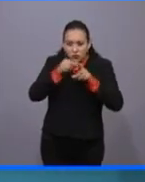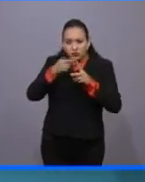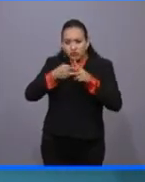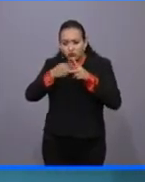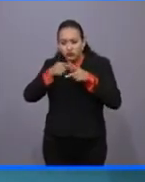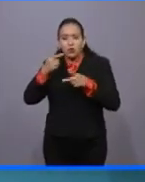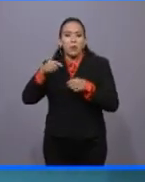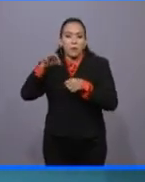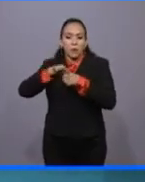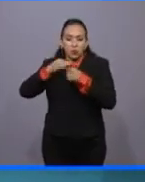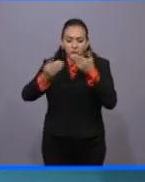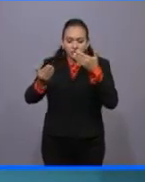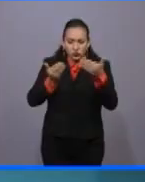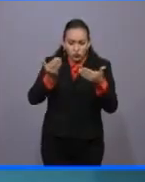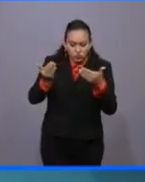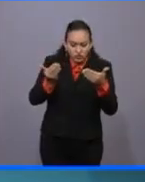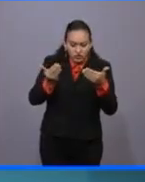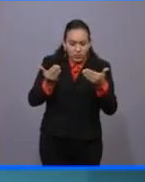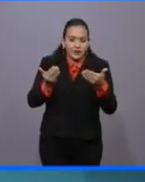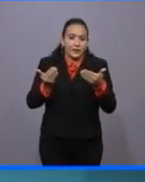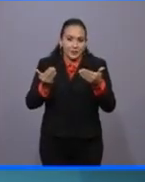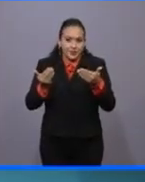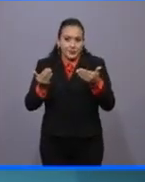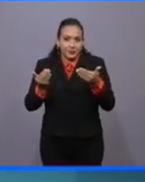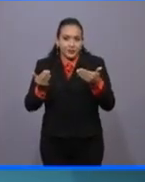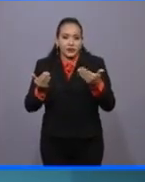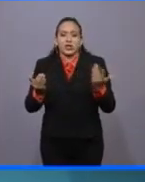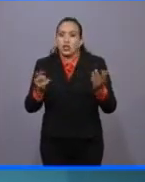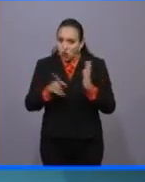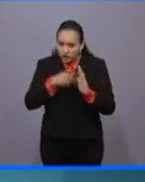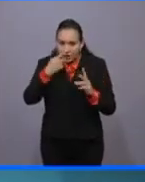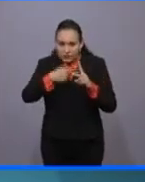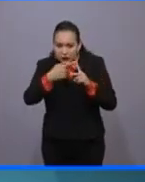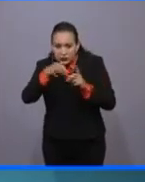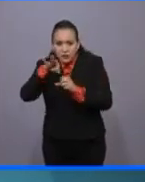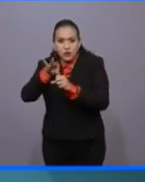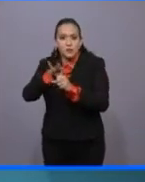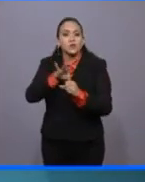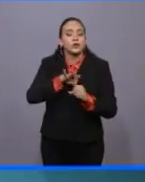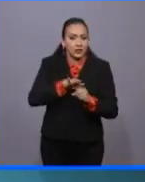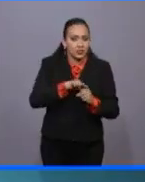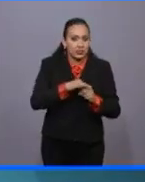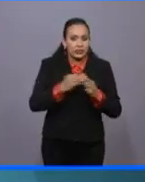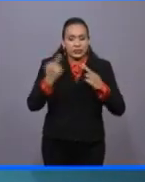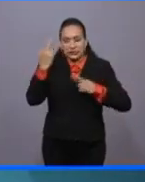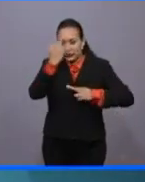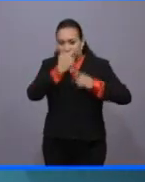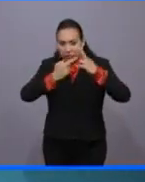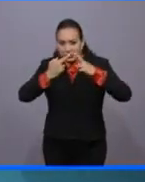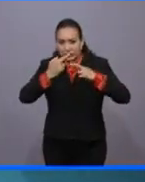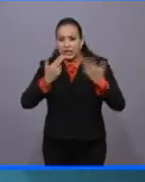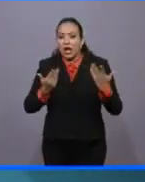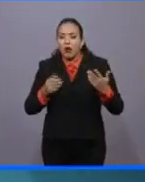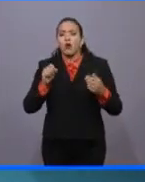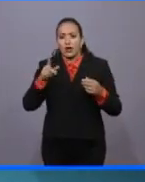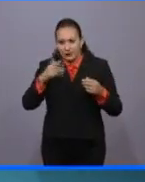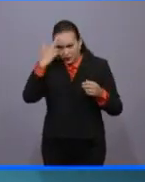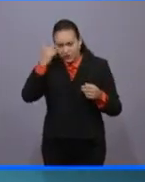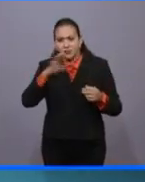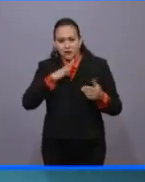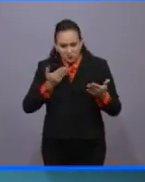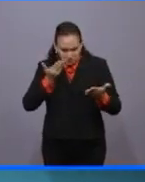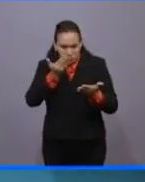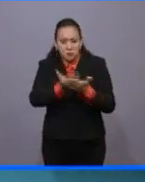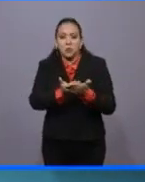precedentes dados referentes al nuevo escrutinio y cómputo del sede jurisdiccional con base a elementos objetivos que solo